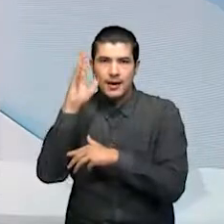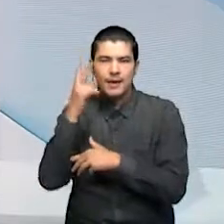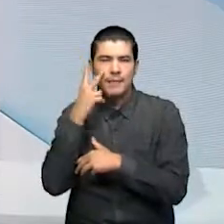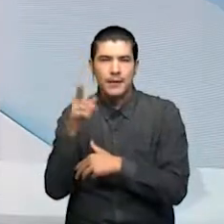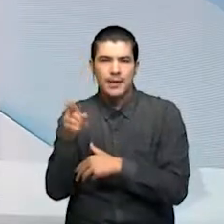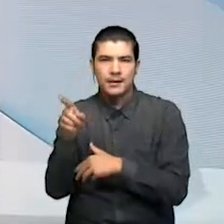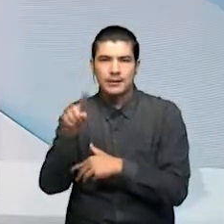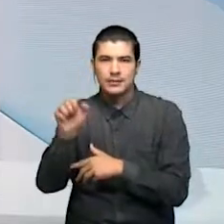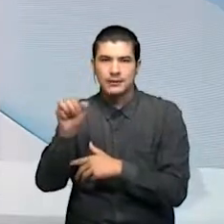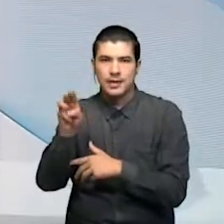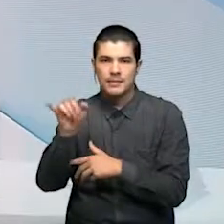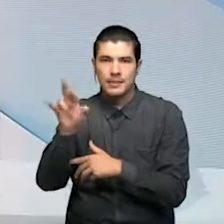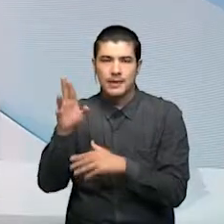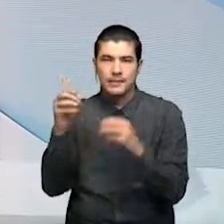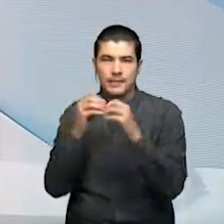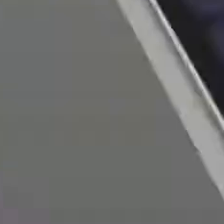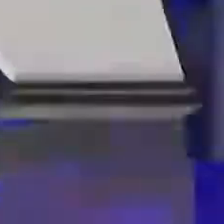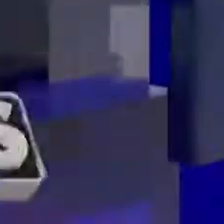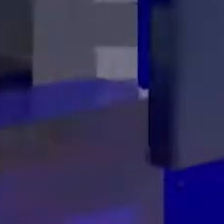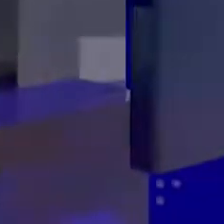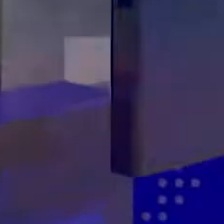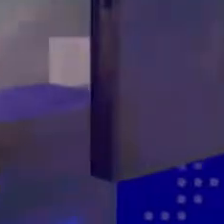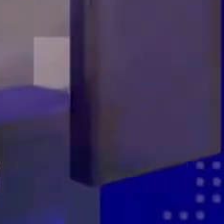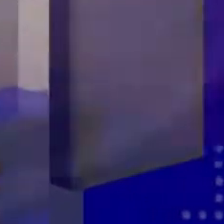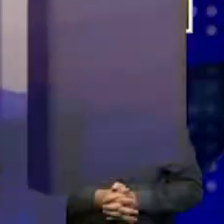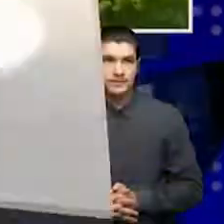amplía esta información adelante